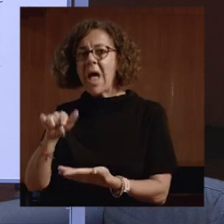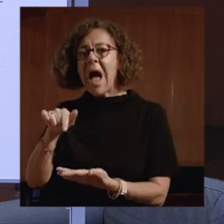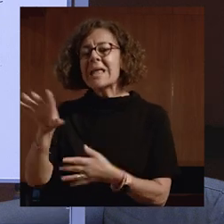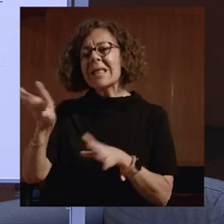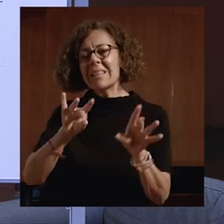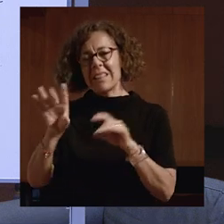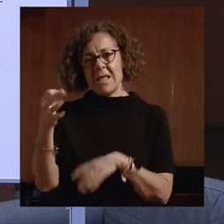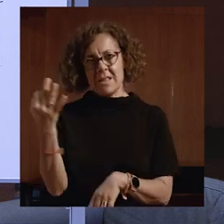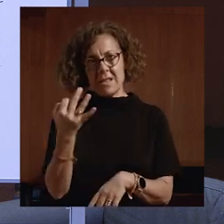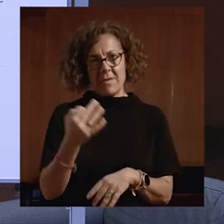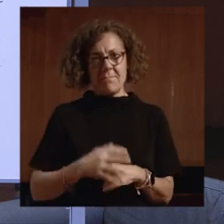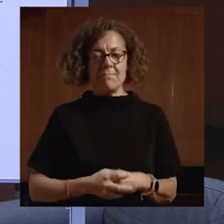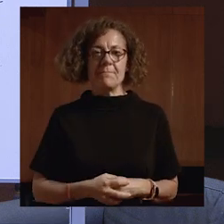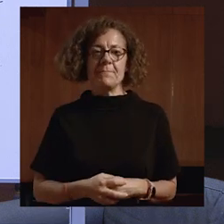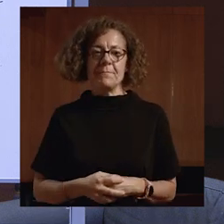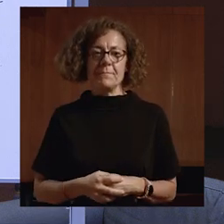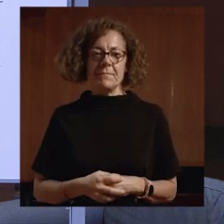elegir.